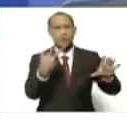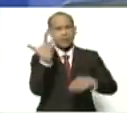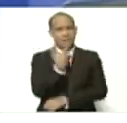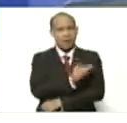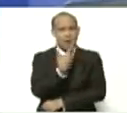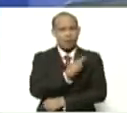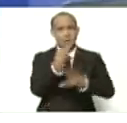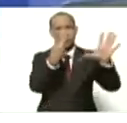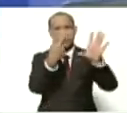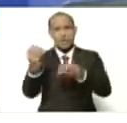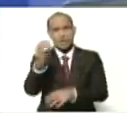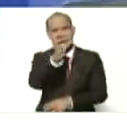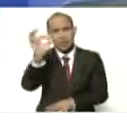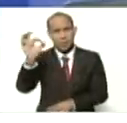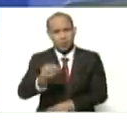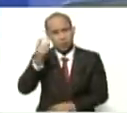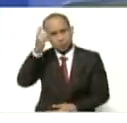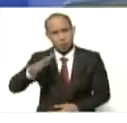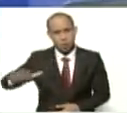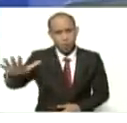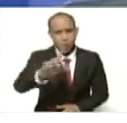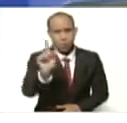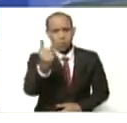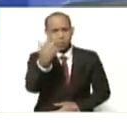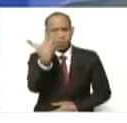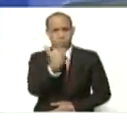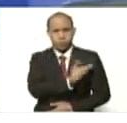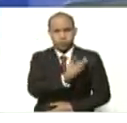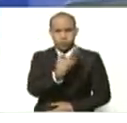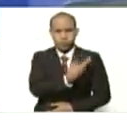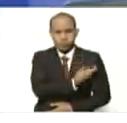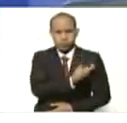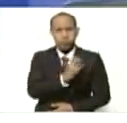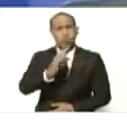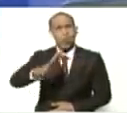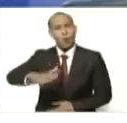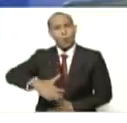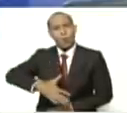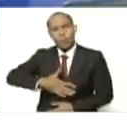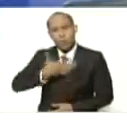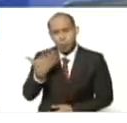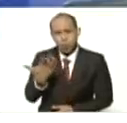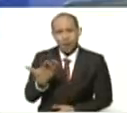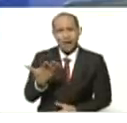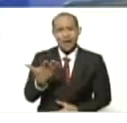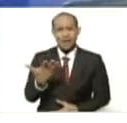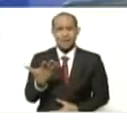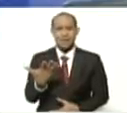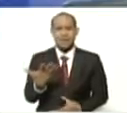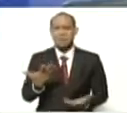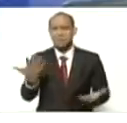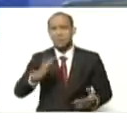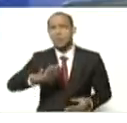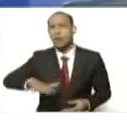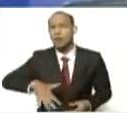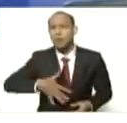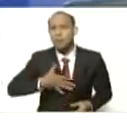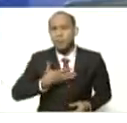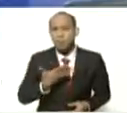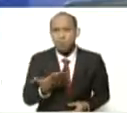de la población con esta primera generación de vacunas pudiéramos lograr el llamado